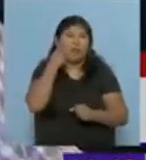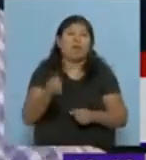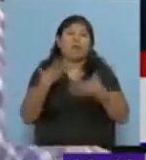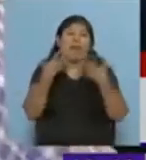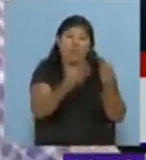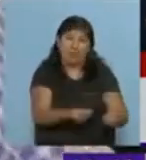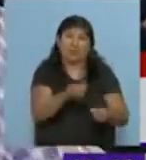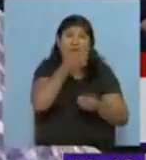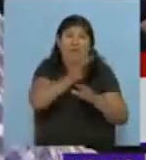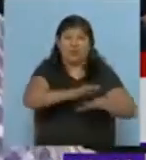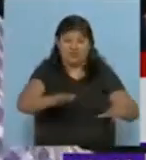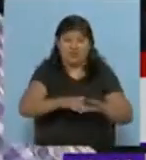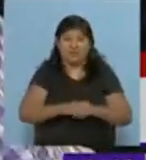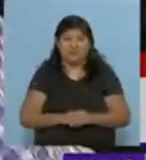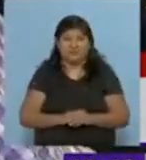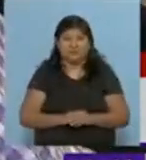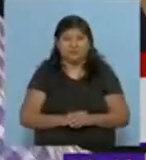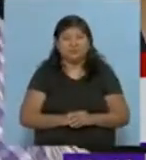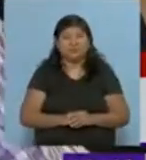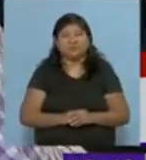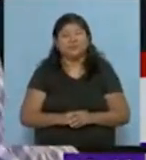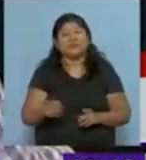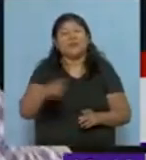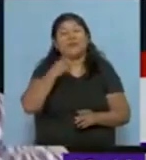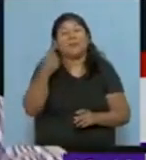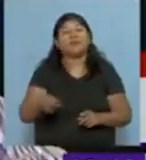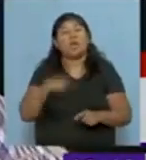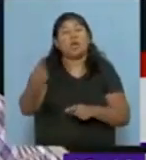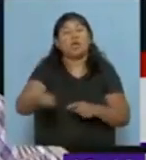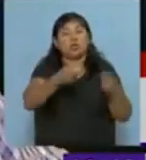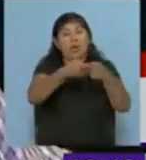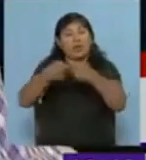resto de los gremios? Pero no son docentes. Los gremios que no son docentes, bueno, ya vamos a estar